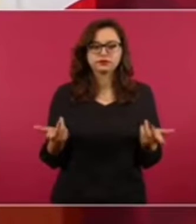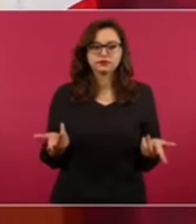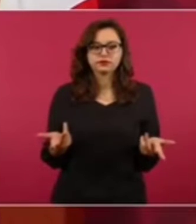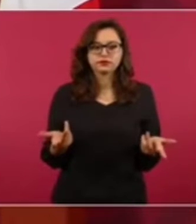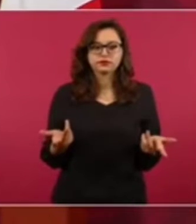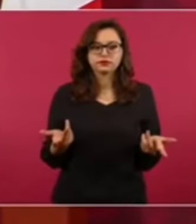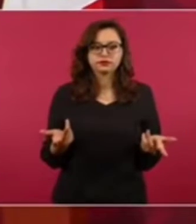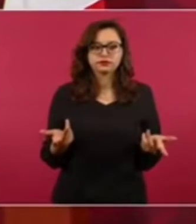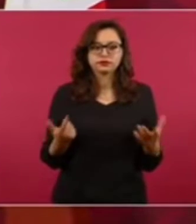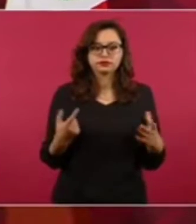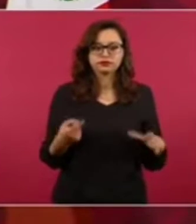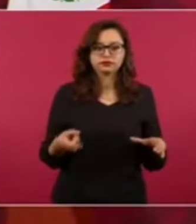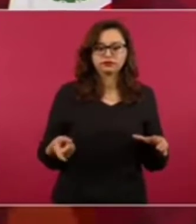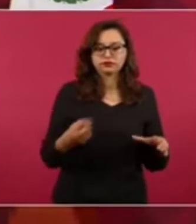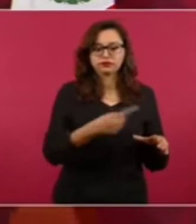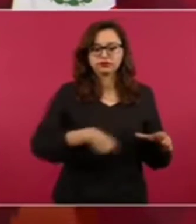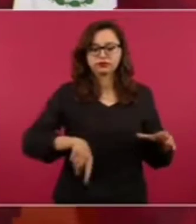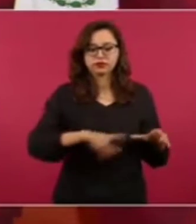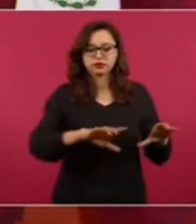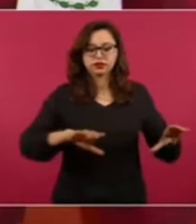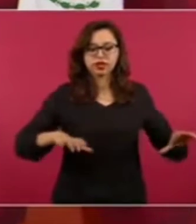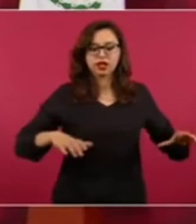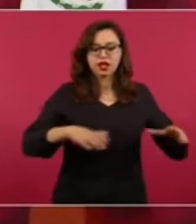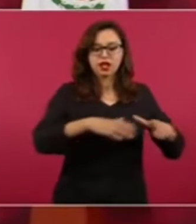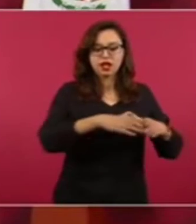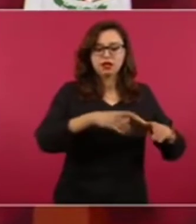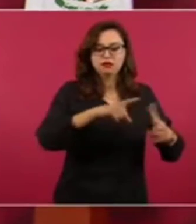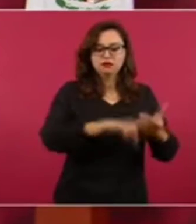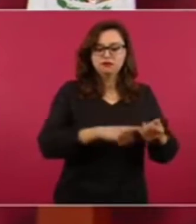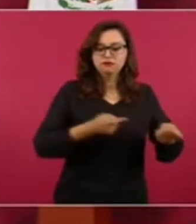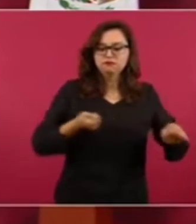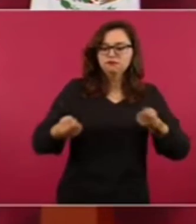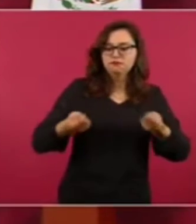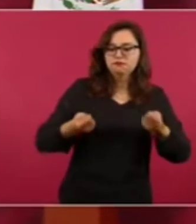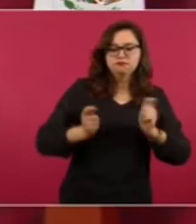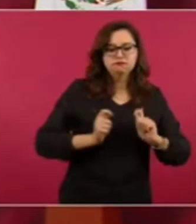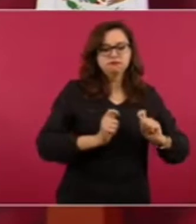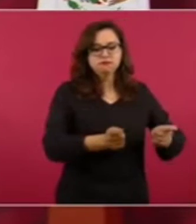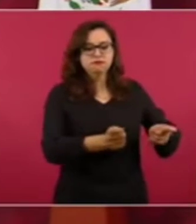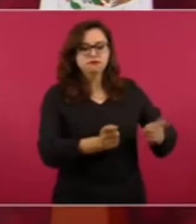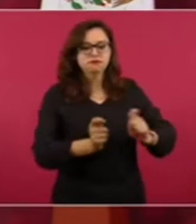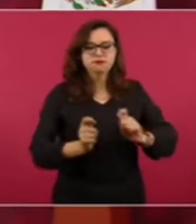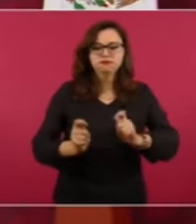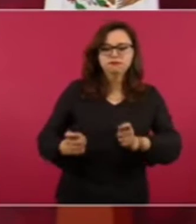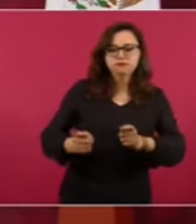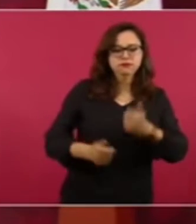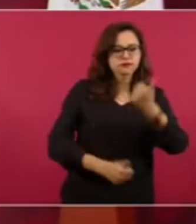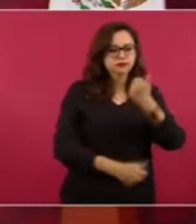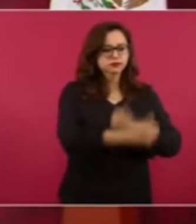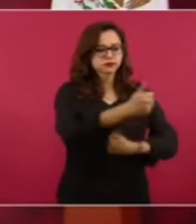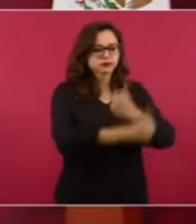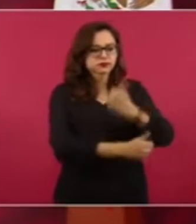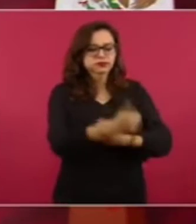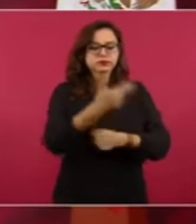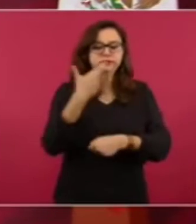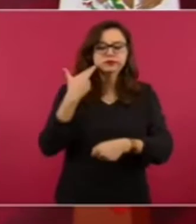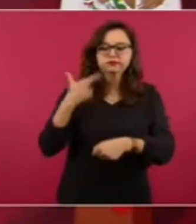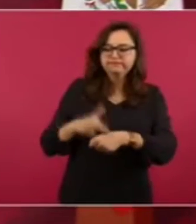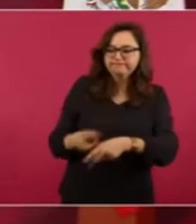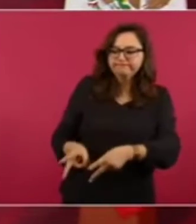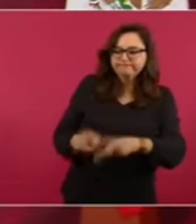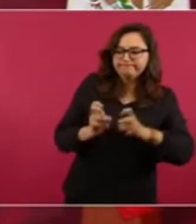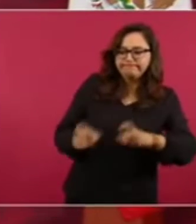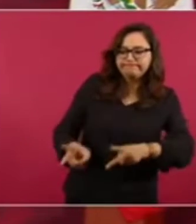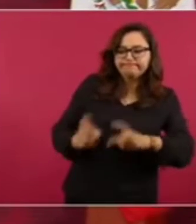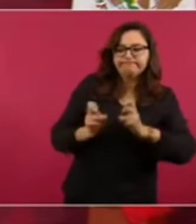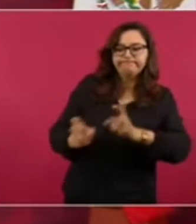incluso para competir entre ellos y poder saquear más que otros,